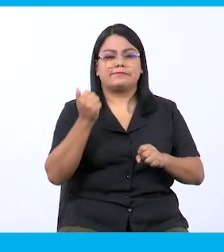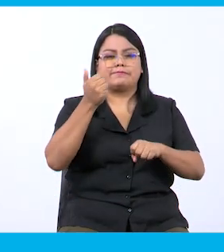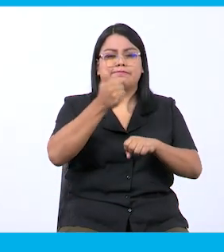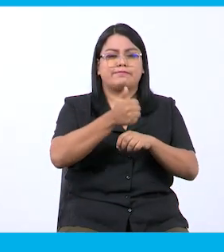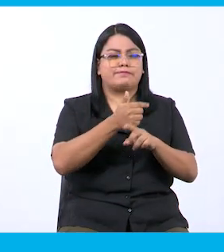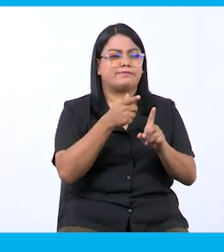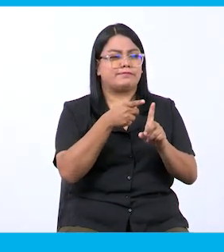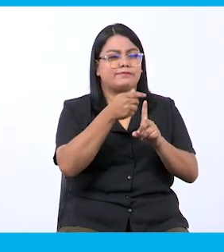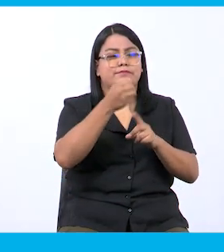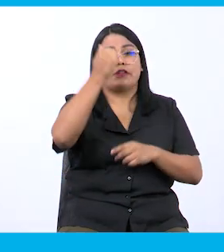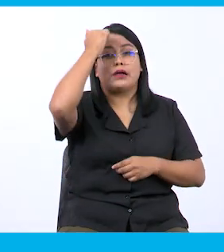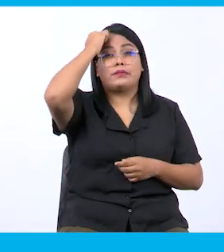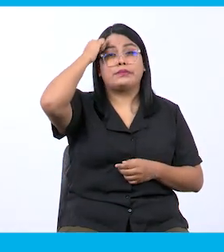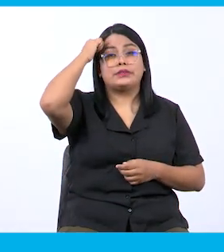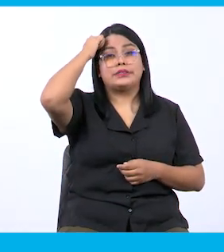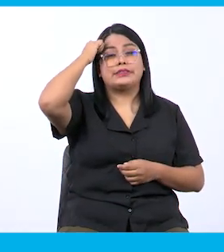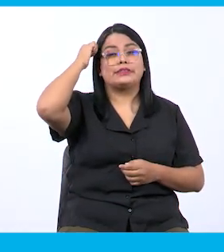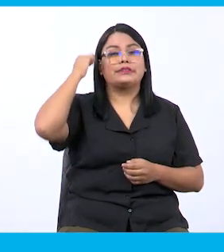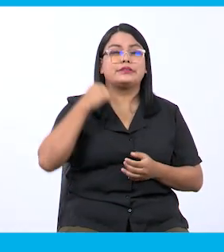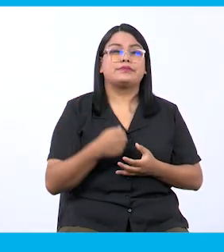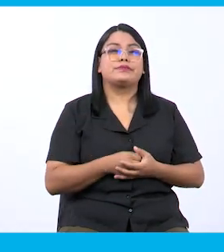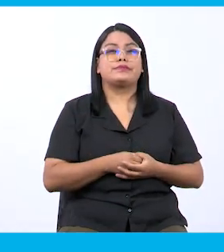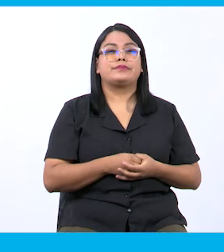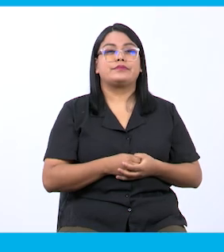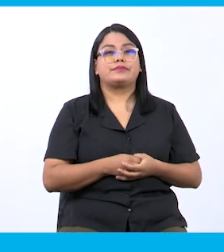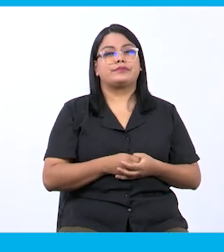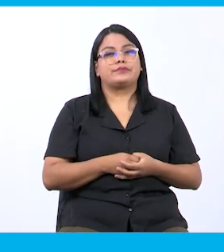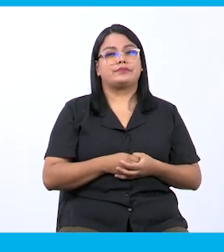Establecer los objetivos del aprendizaje.